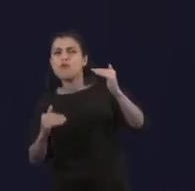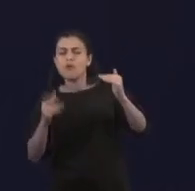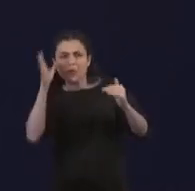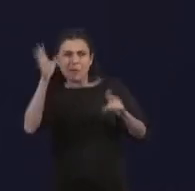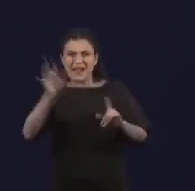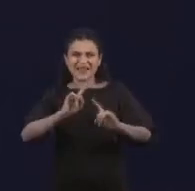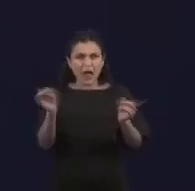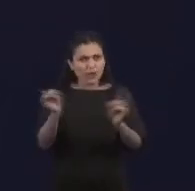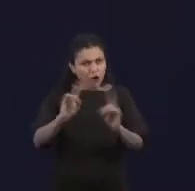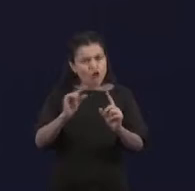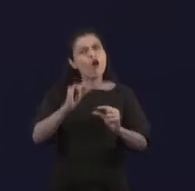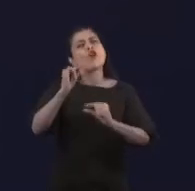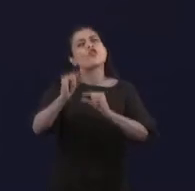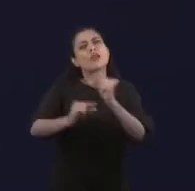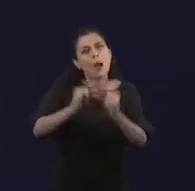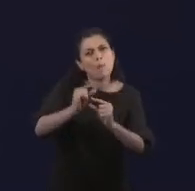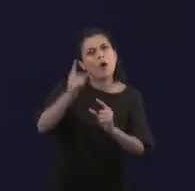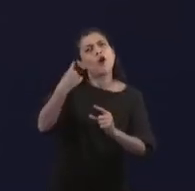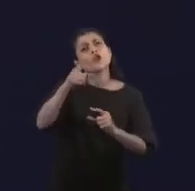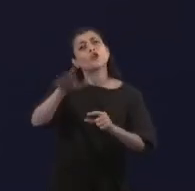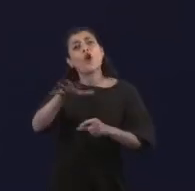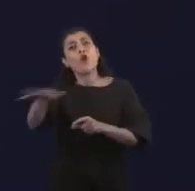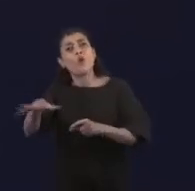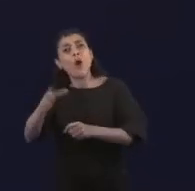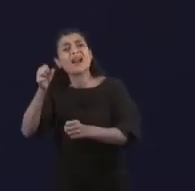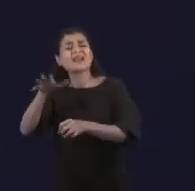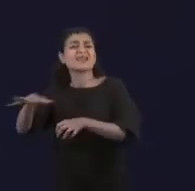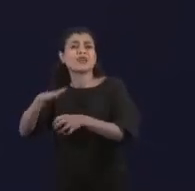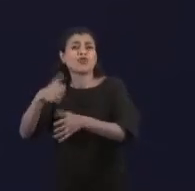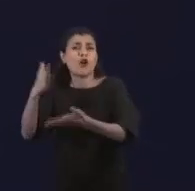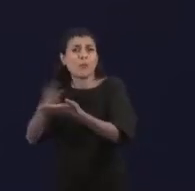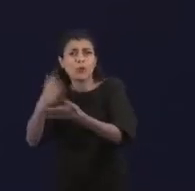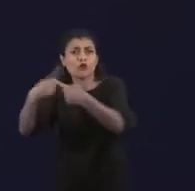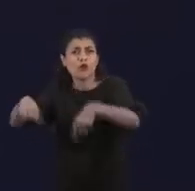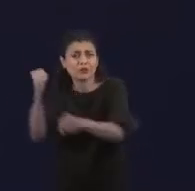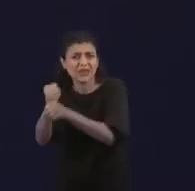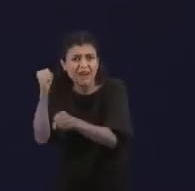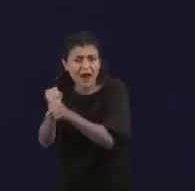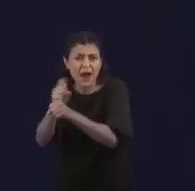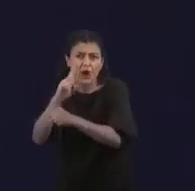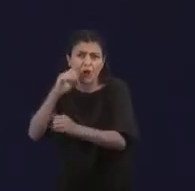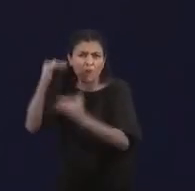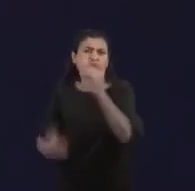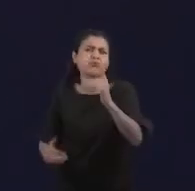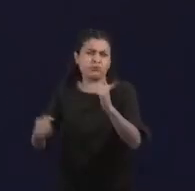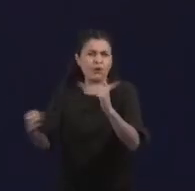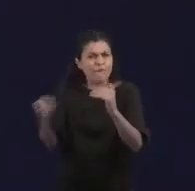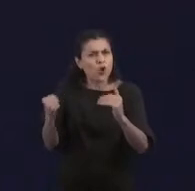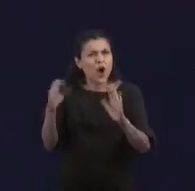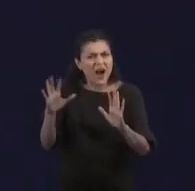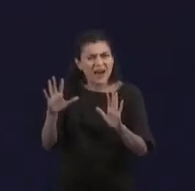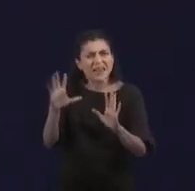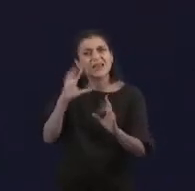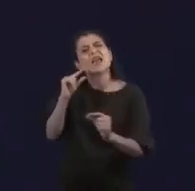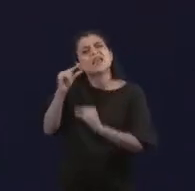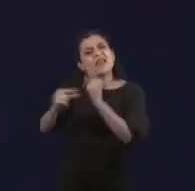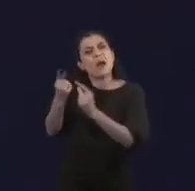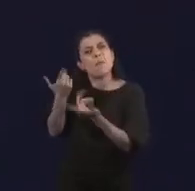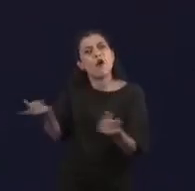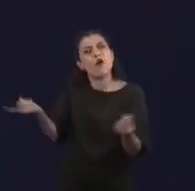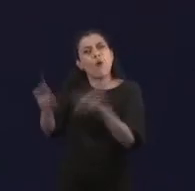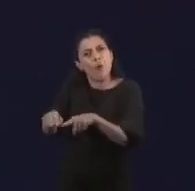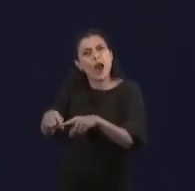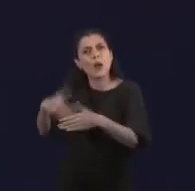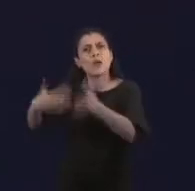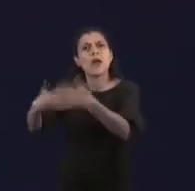esperaba claramente, y en otros donde la caída fue más abrupta estamos viendo algún síntoma de recuperación, lo cual